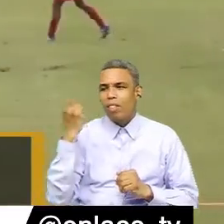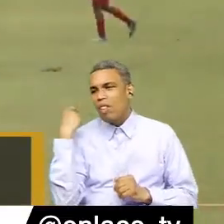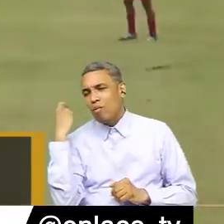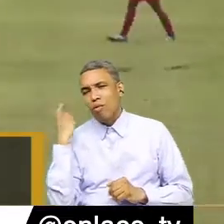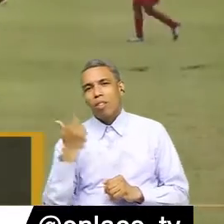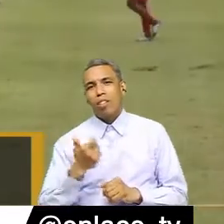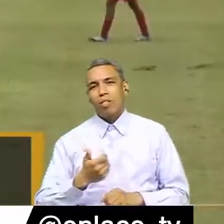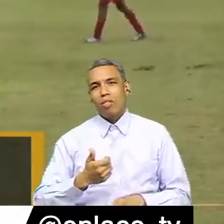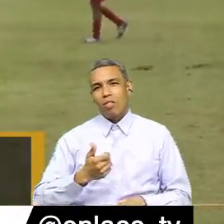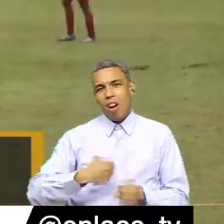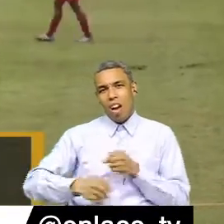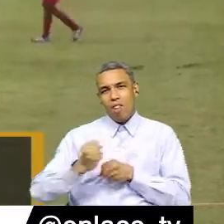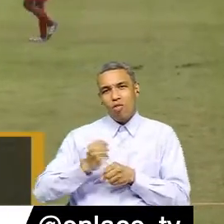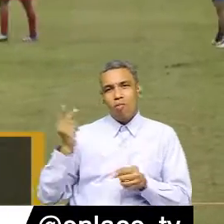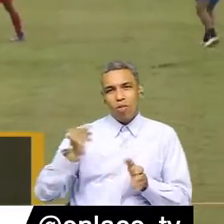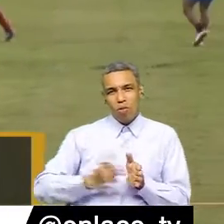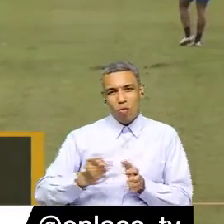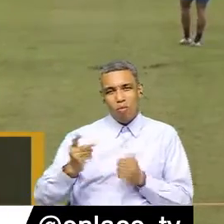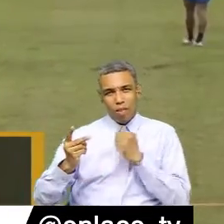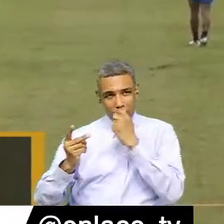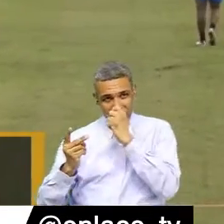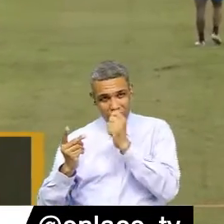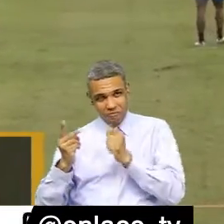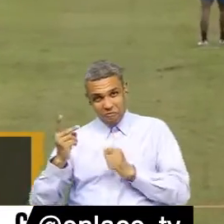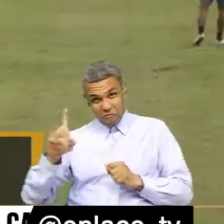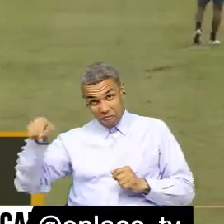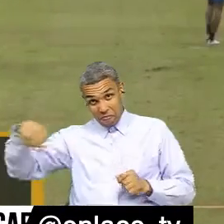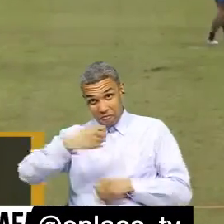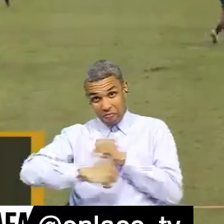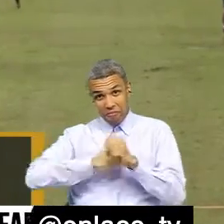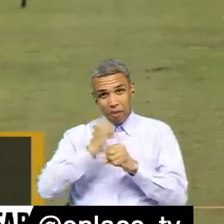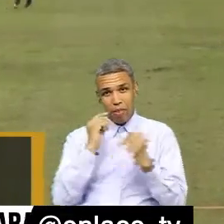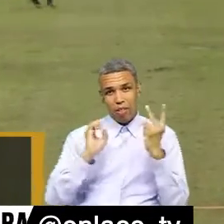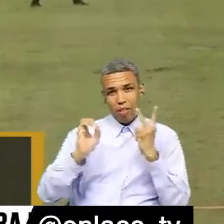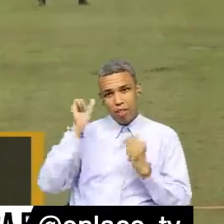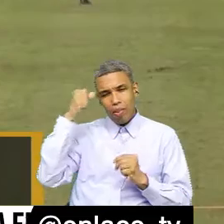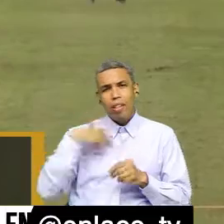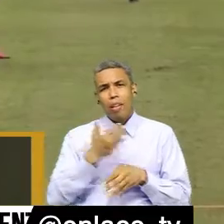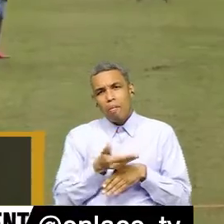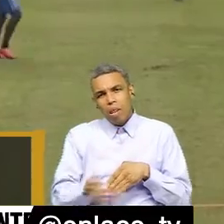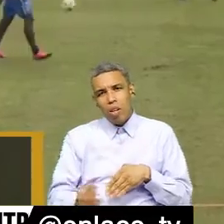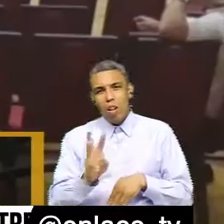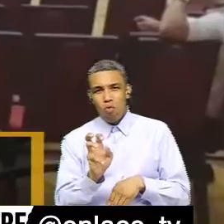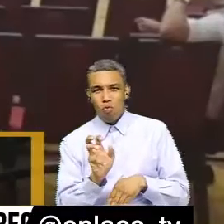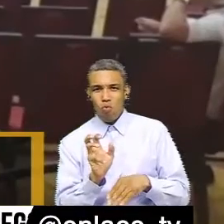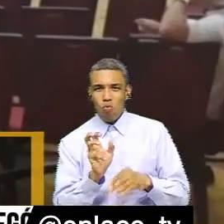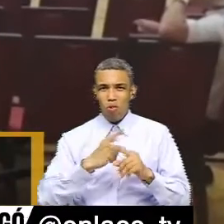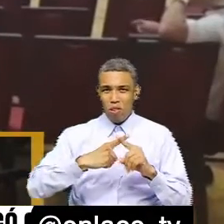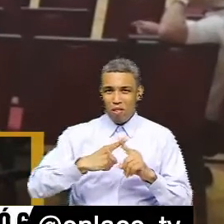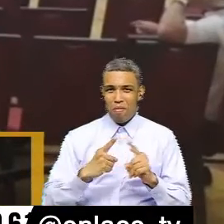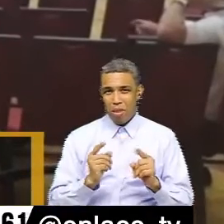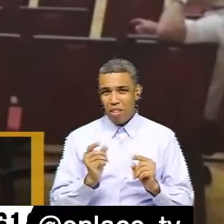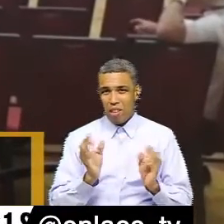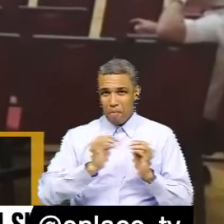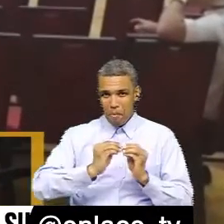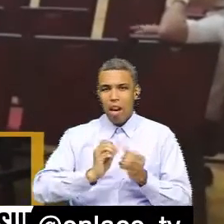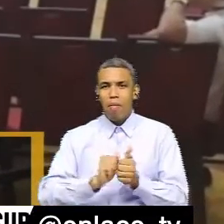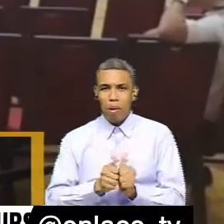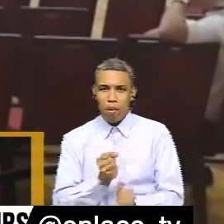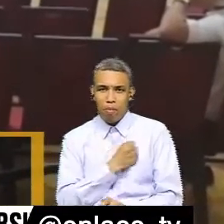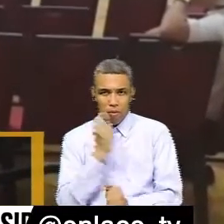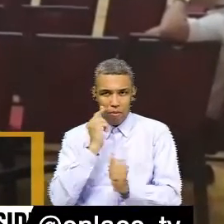en la copa américa centenario nos vemos a las 8 y 30 de la noche en pasión por el deporte nuevamente y si dios lo permite mañana nuestra emisión del